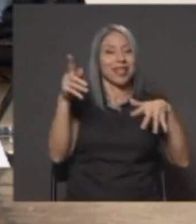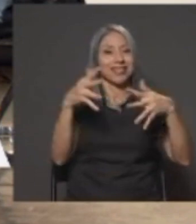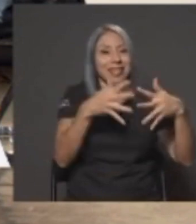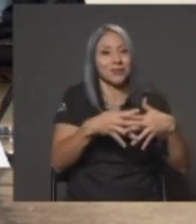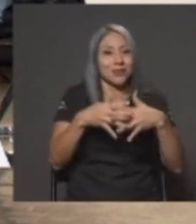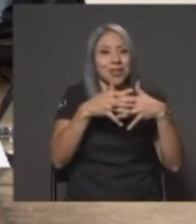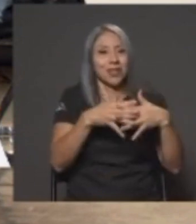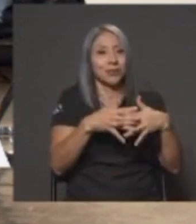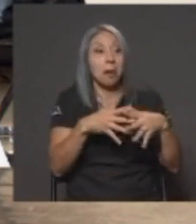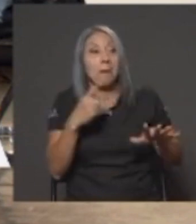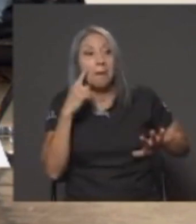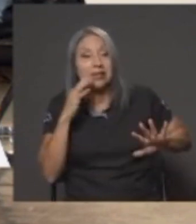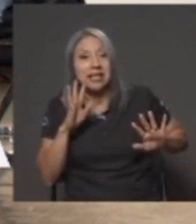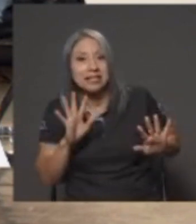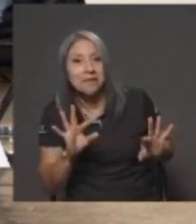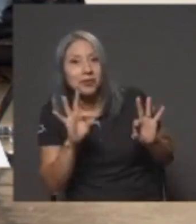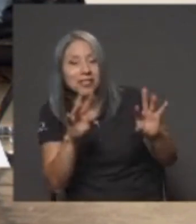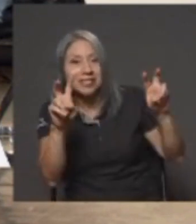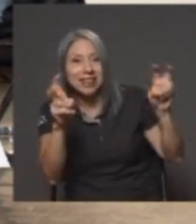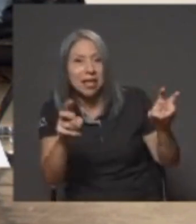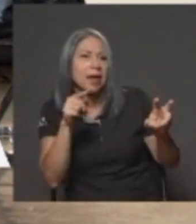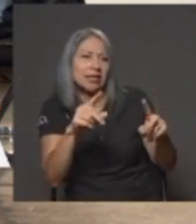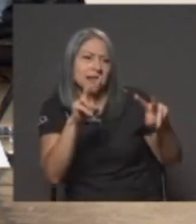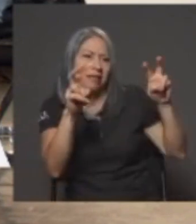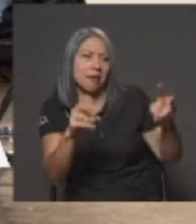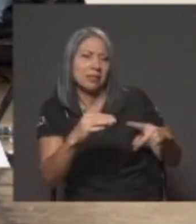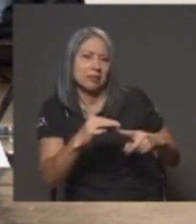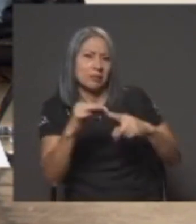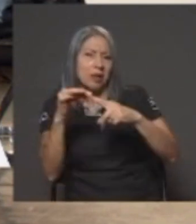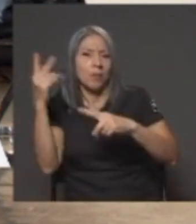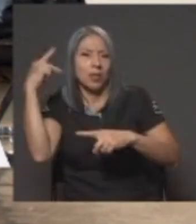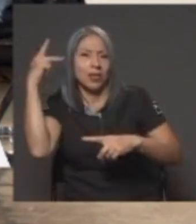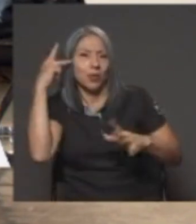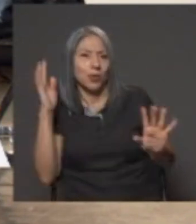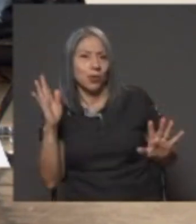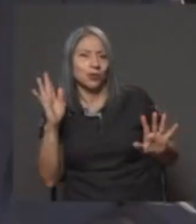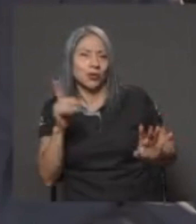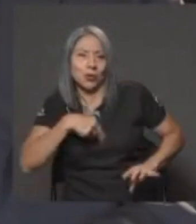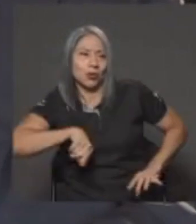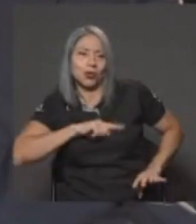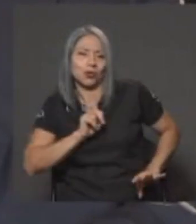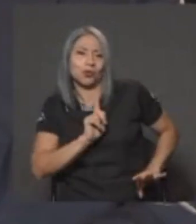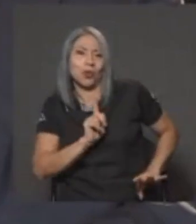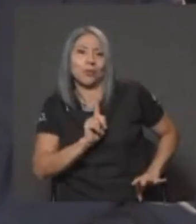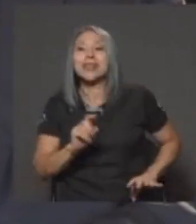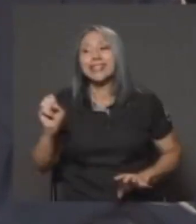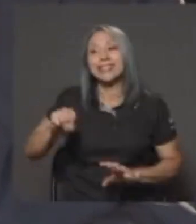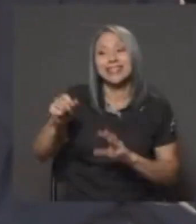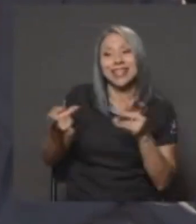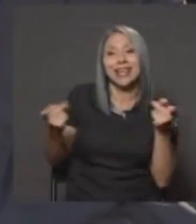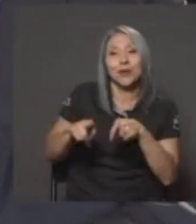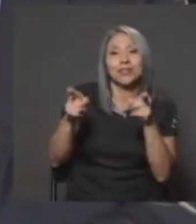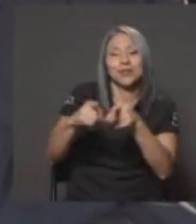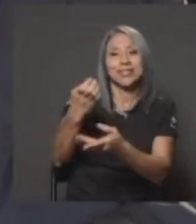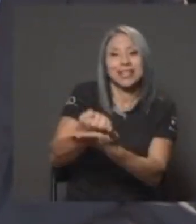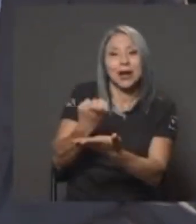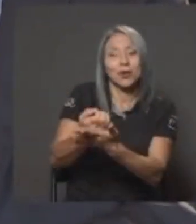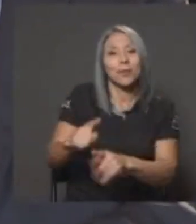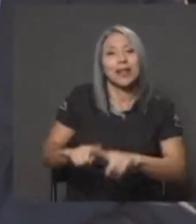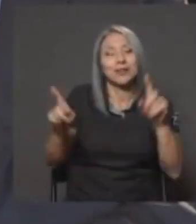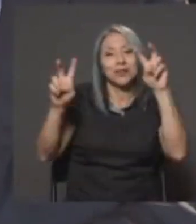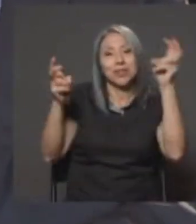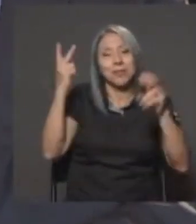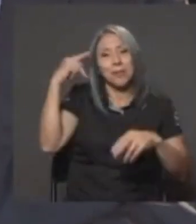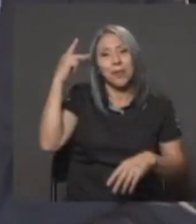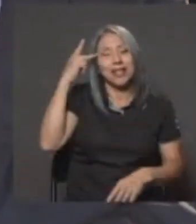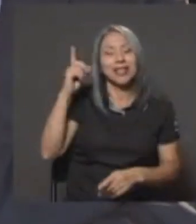ese tema, que es de los politólogos, no es de nosotros. Exactamente. Tiene consecuencias en la economía, pero es un tema político,